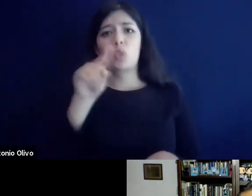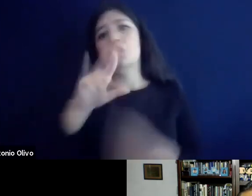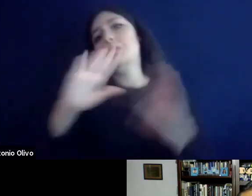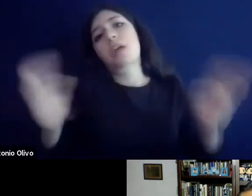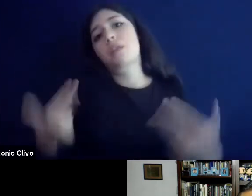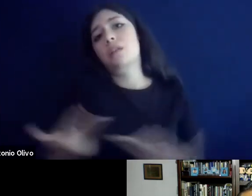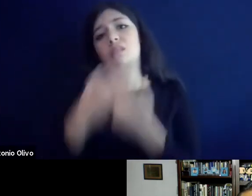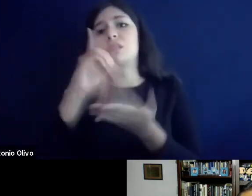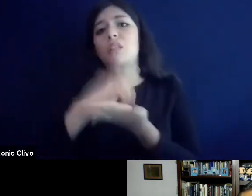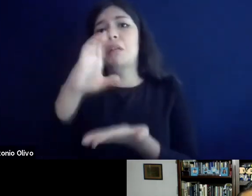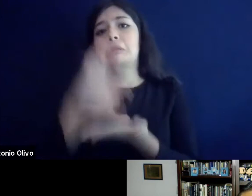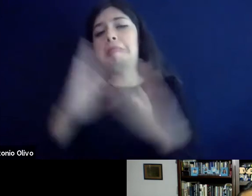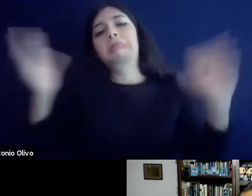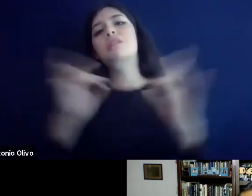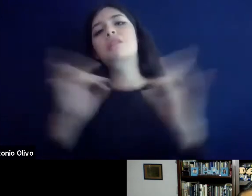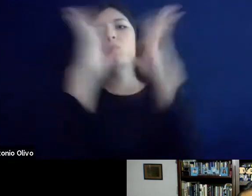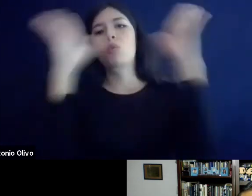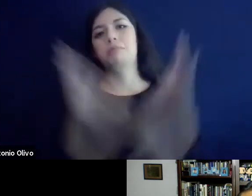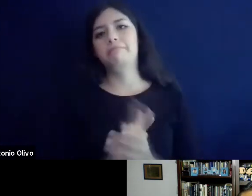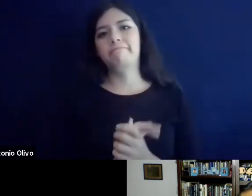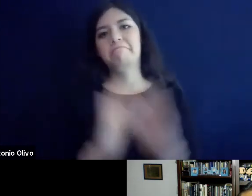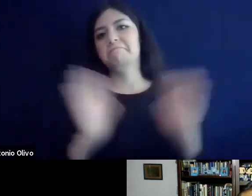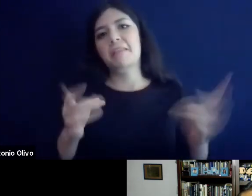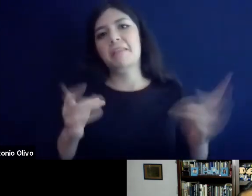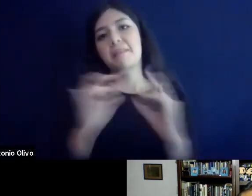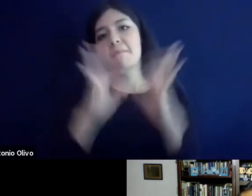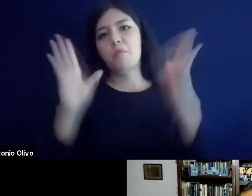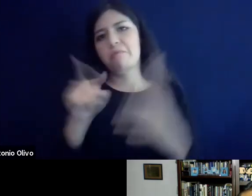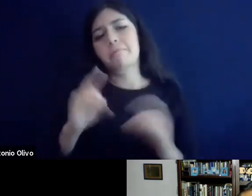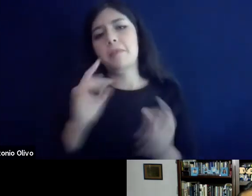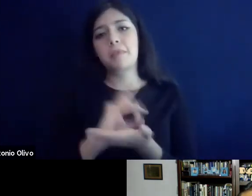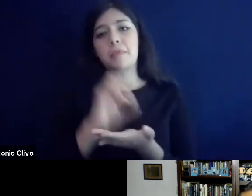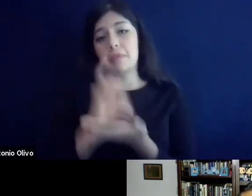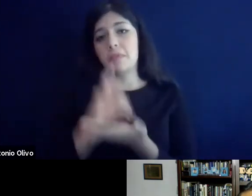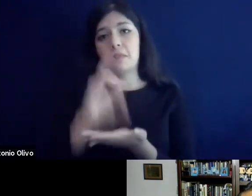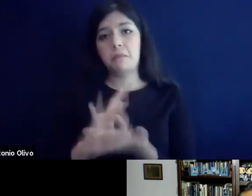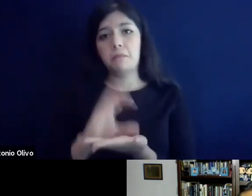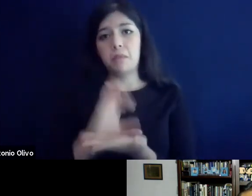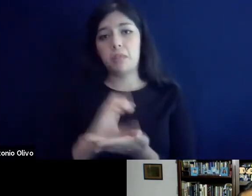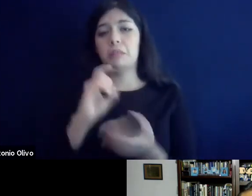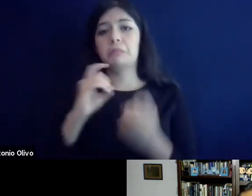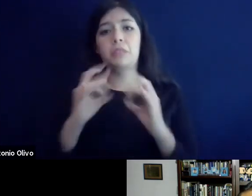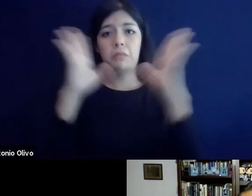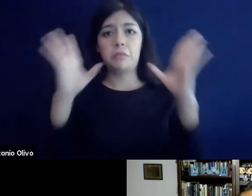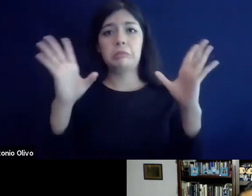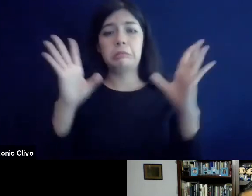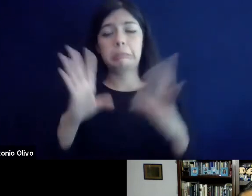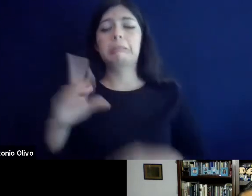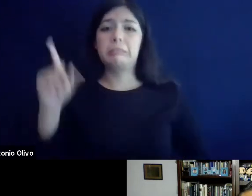aguantar vara. Porque hasta el día en el que la persona que sepa lo que tú tienes y haya sido